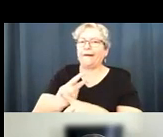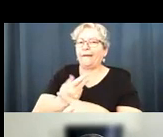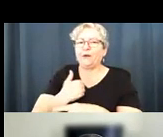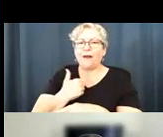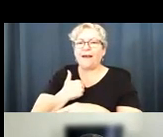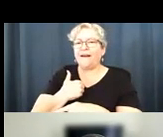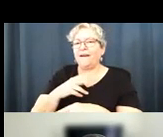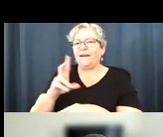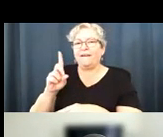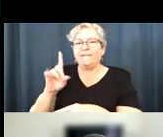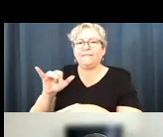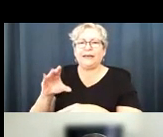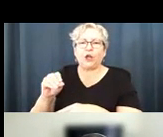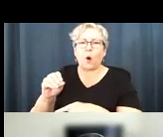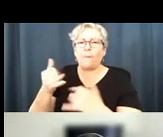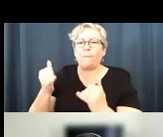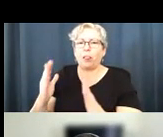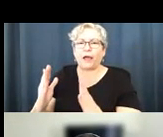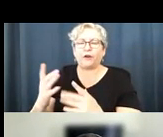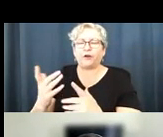para el clima o el widget